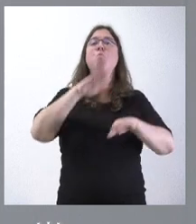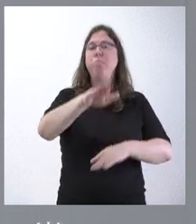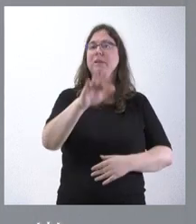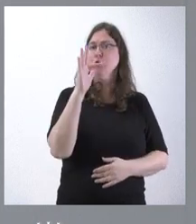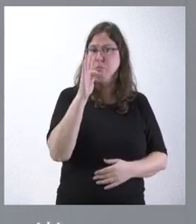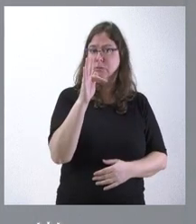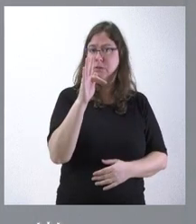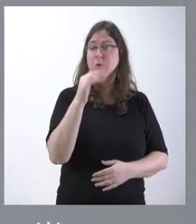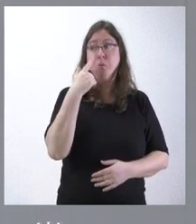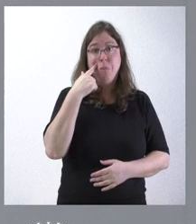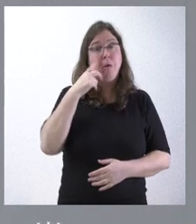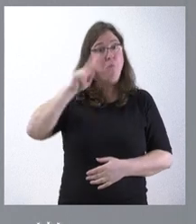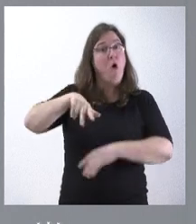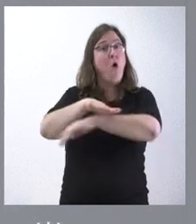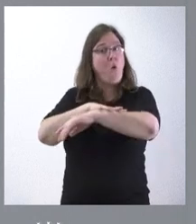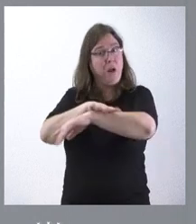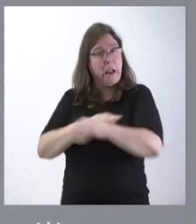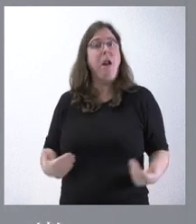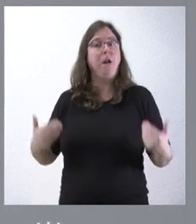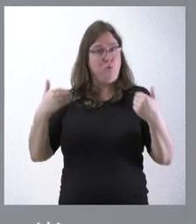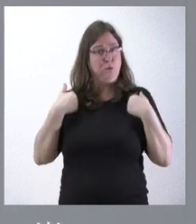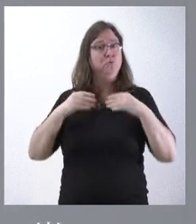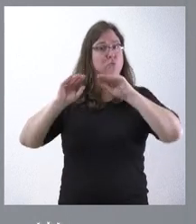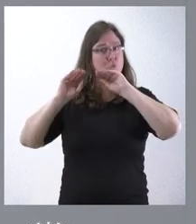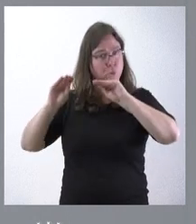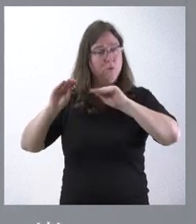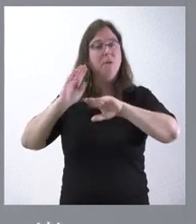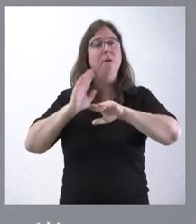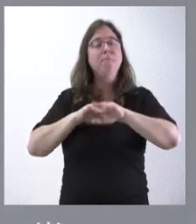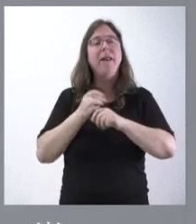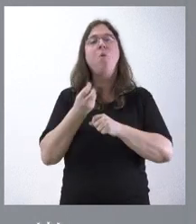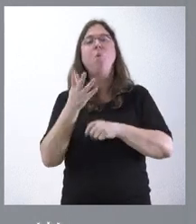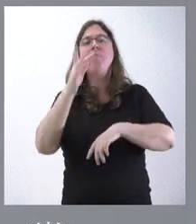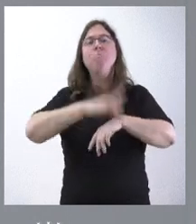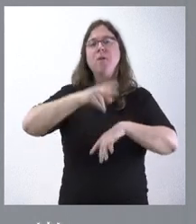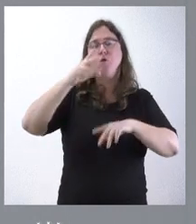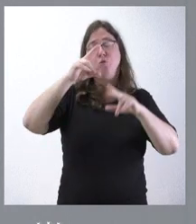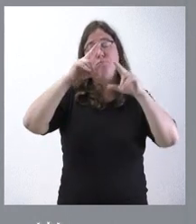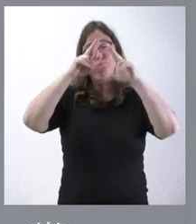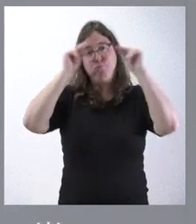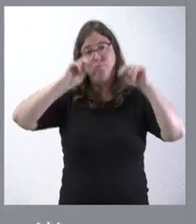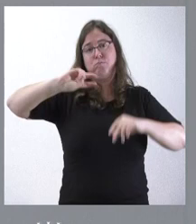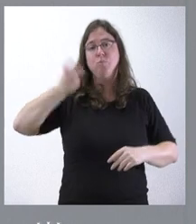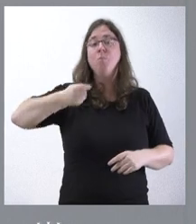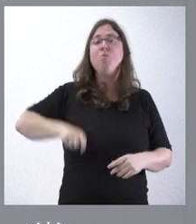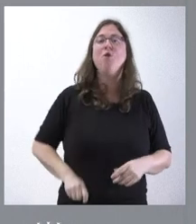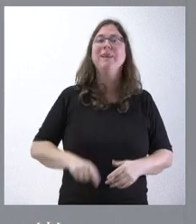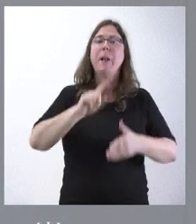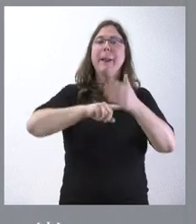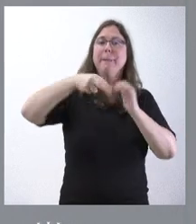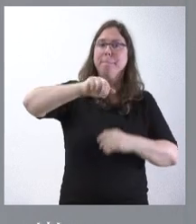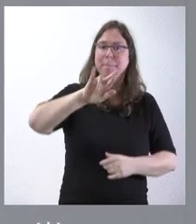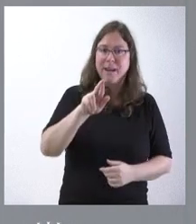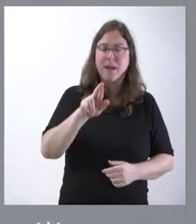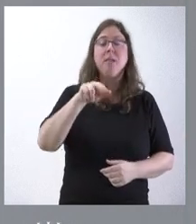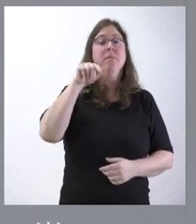reconocer que el gobierno tiene una responsabilidad en el número de profesionales sanitarios con la titulación de especialista Y a partir de ese